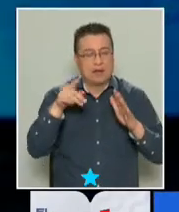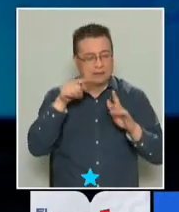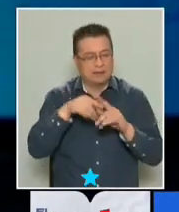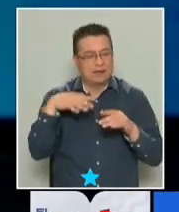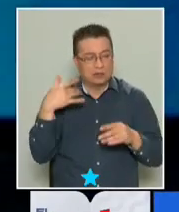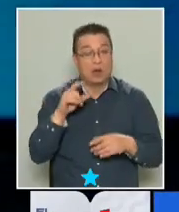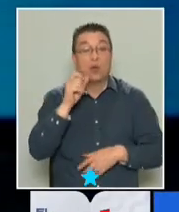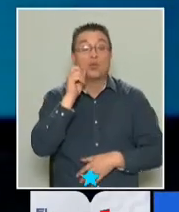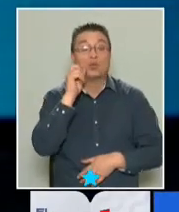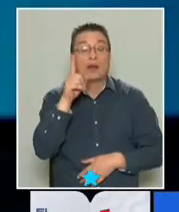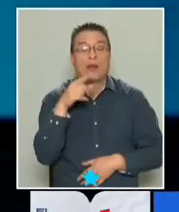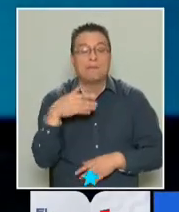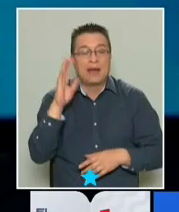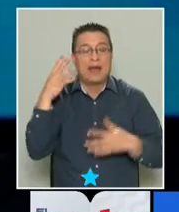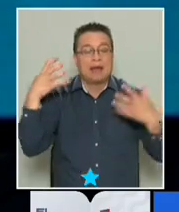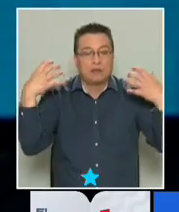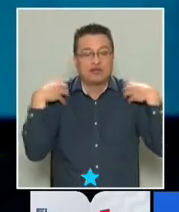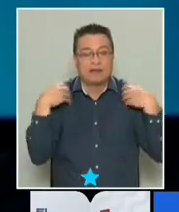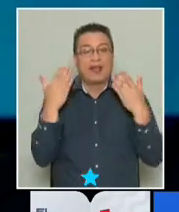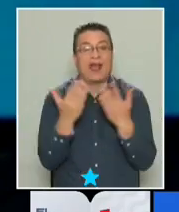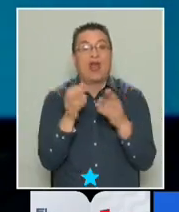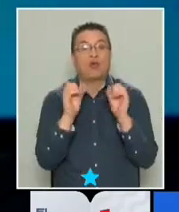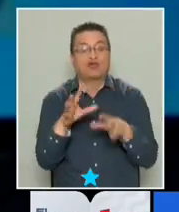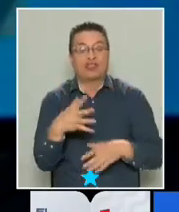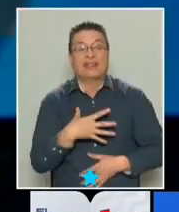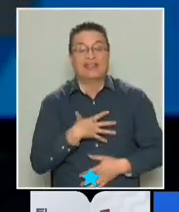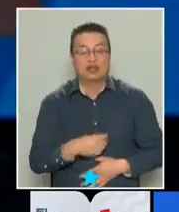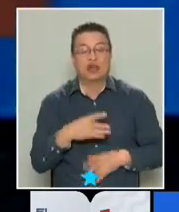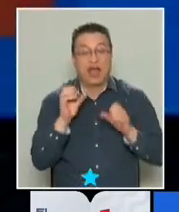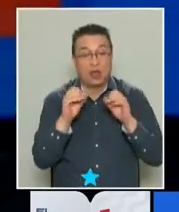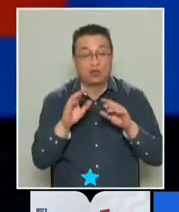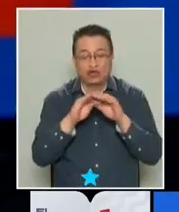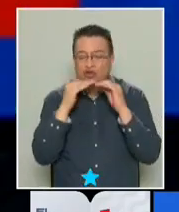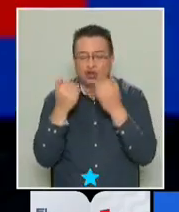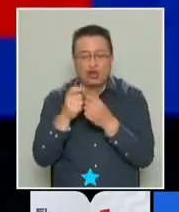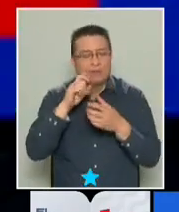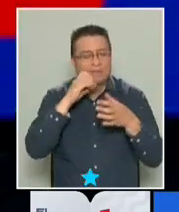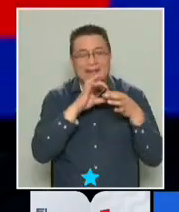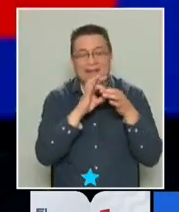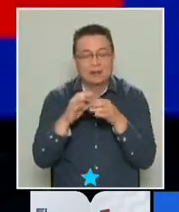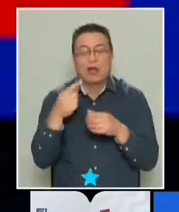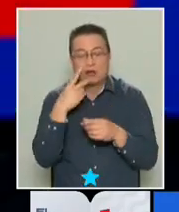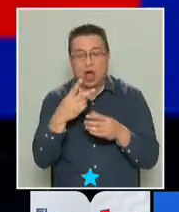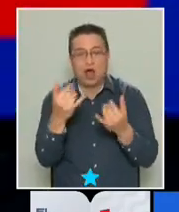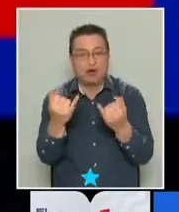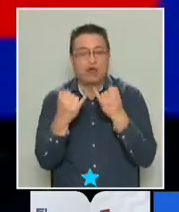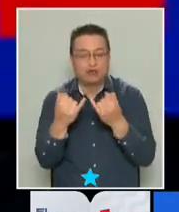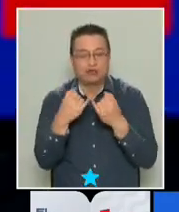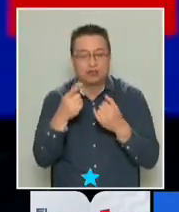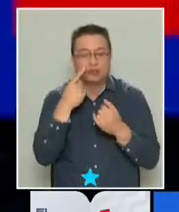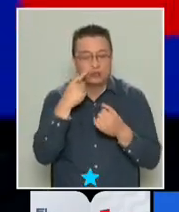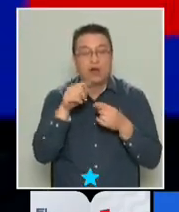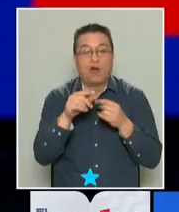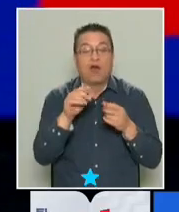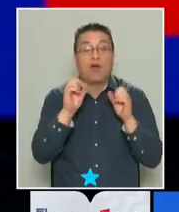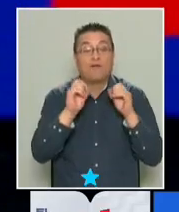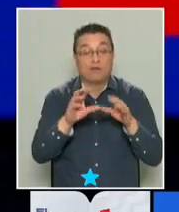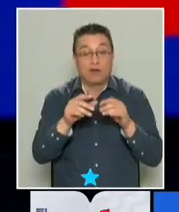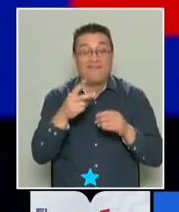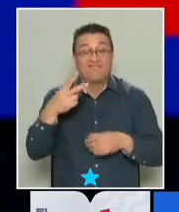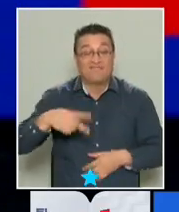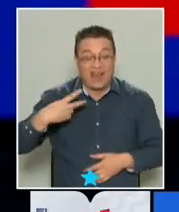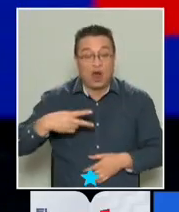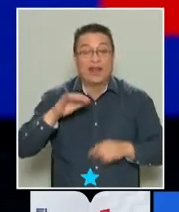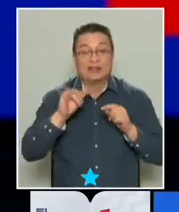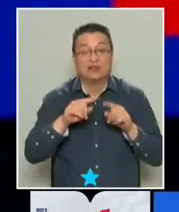quién es el principal responsable la educación de tus hijos cuando la educación implica todo esto digamos no sólo recibir conocimientos sin qué formación en valores y formas de vida y ahí